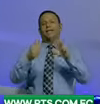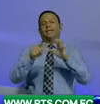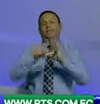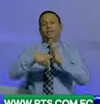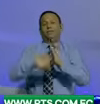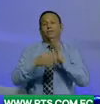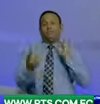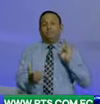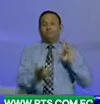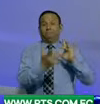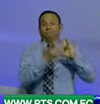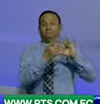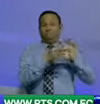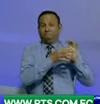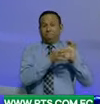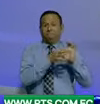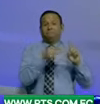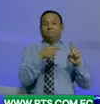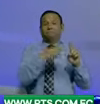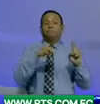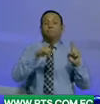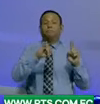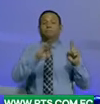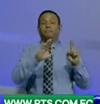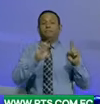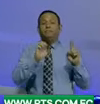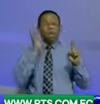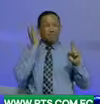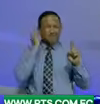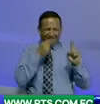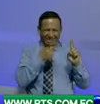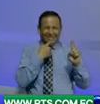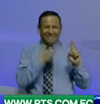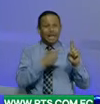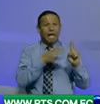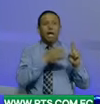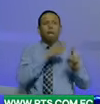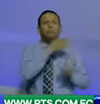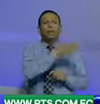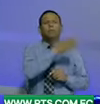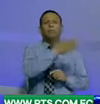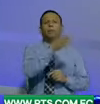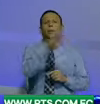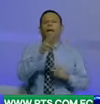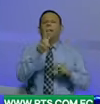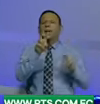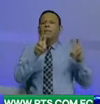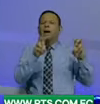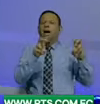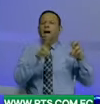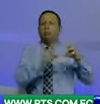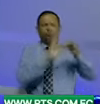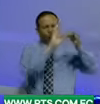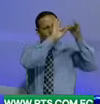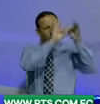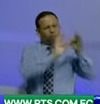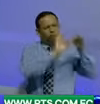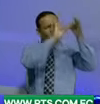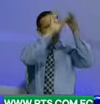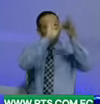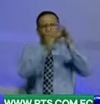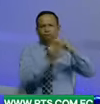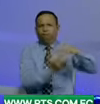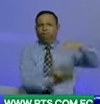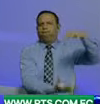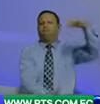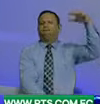y nos enlazamos ya con Maite Morán, quien se encuentra en la ruta de los monigotes gigantes. Nos va a contar cómo está el ambiente allí a esta hora,